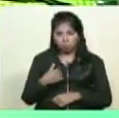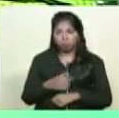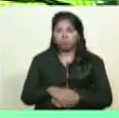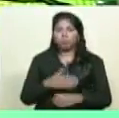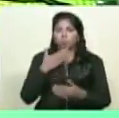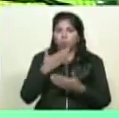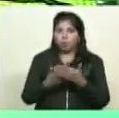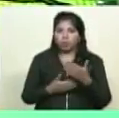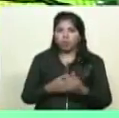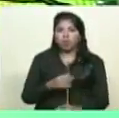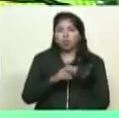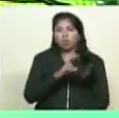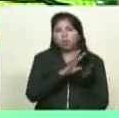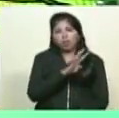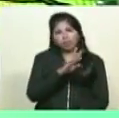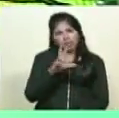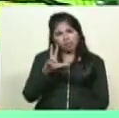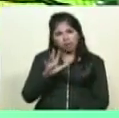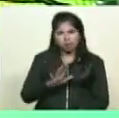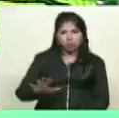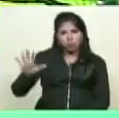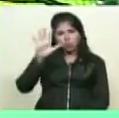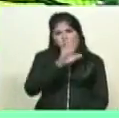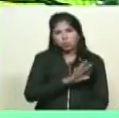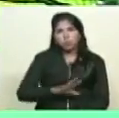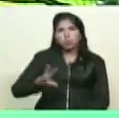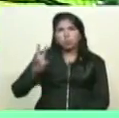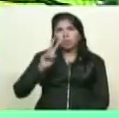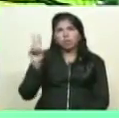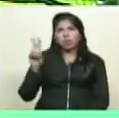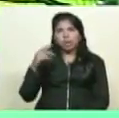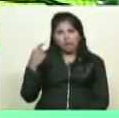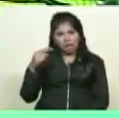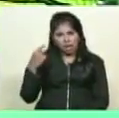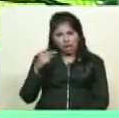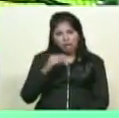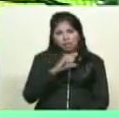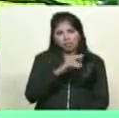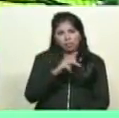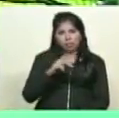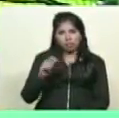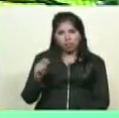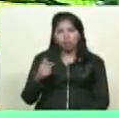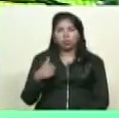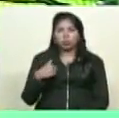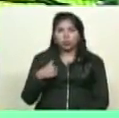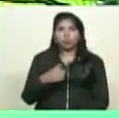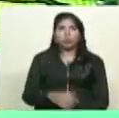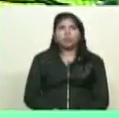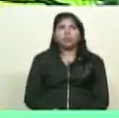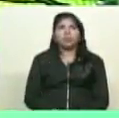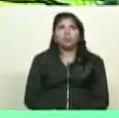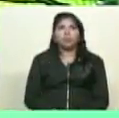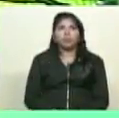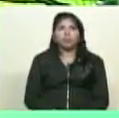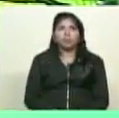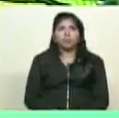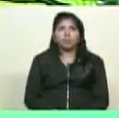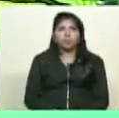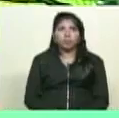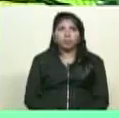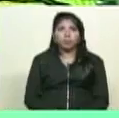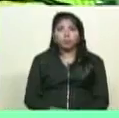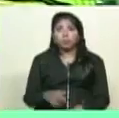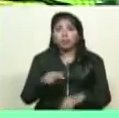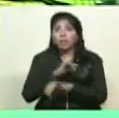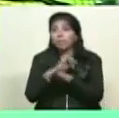sector... A nivel nacional, sí. A nivel nacional, que tienen CPT, ¿verdad? Sí, señor. Bueno, yo, cuando terminemos el